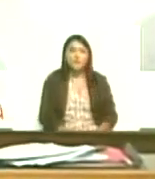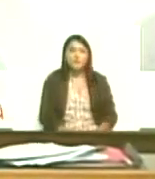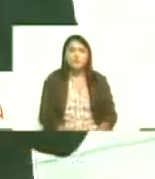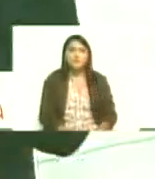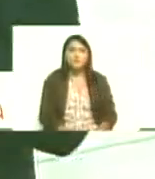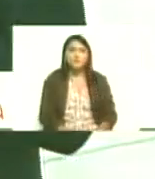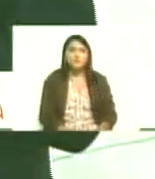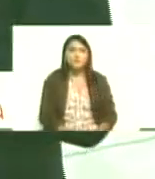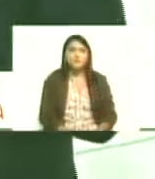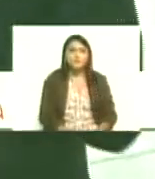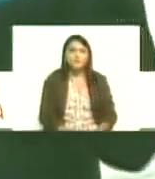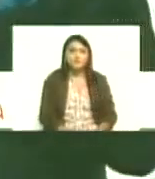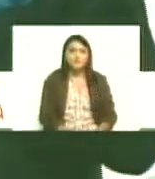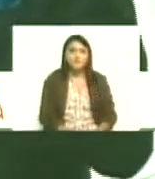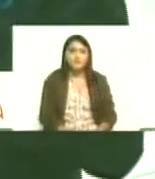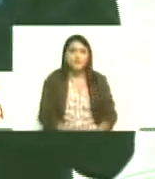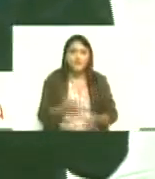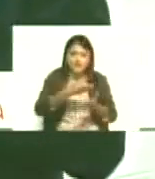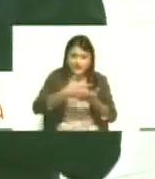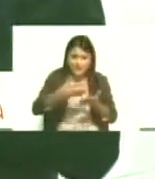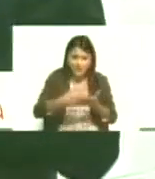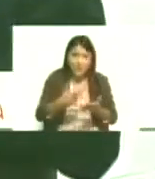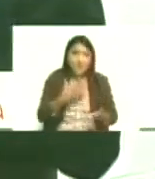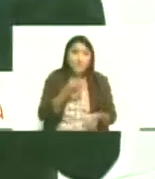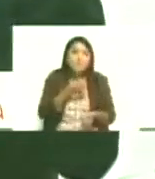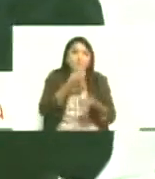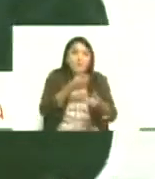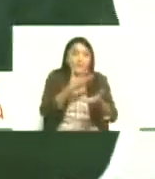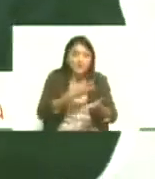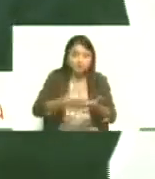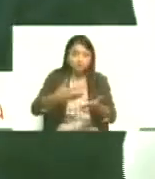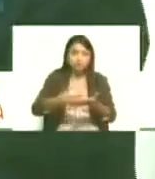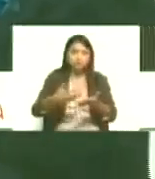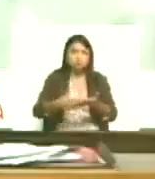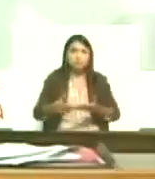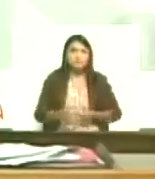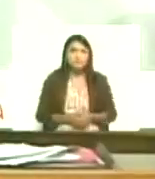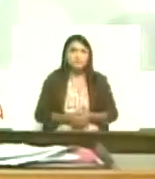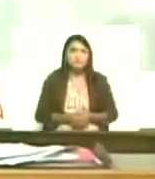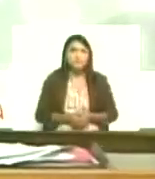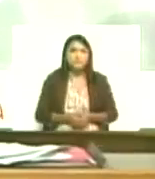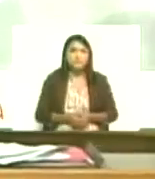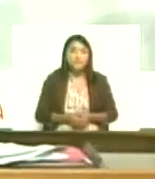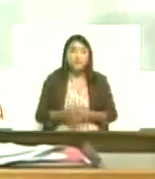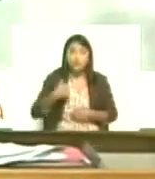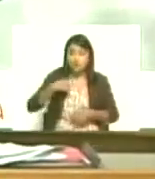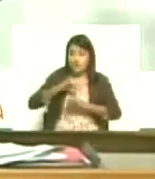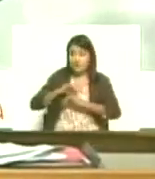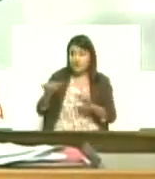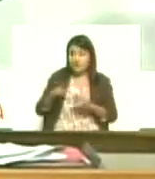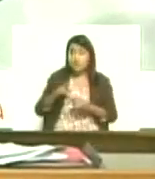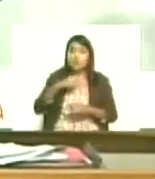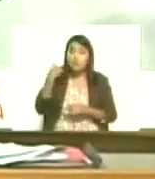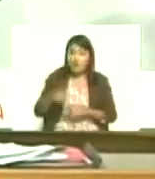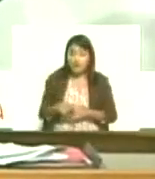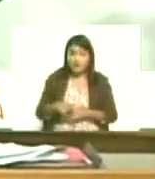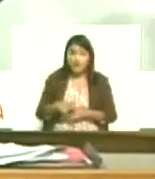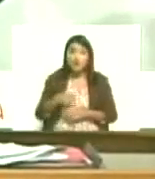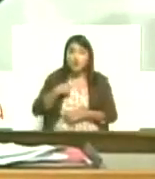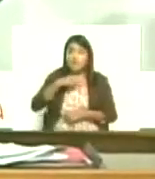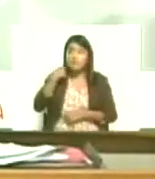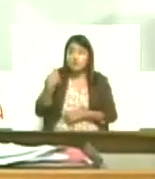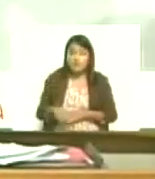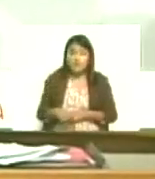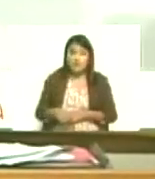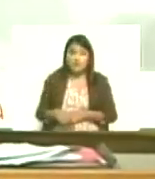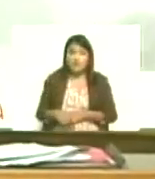que escribió en un testimonio y dijo que sea publicado después de mi muerte todas las